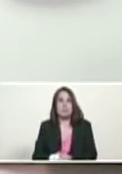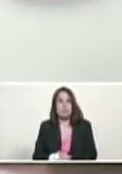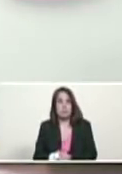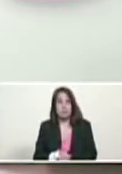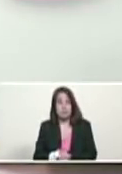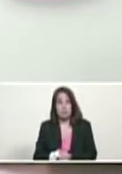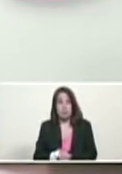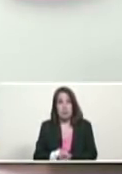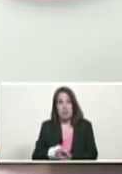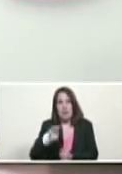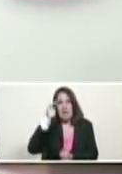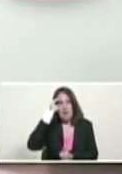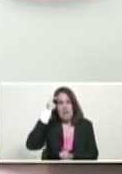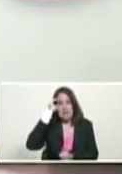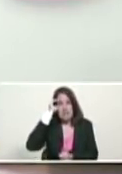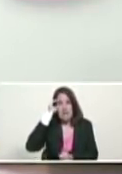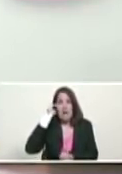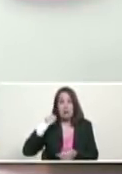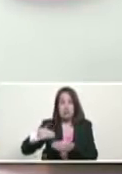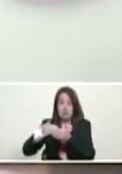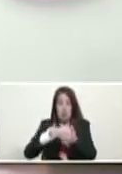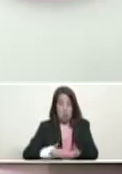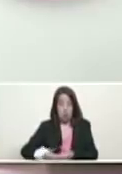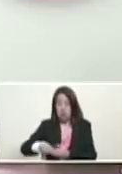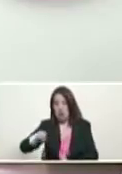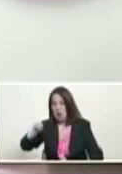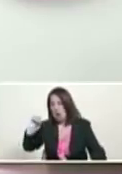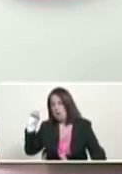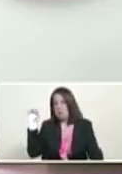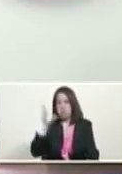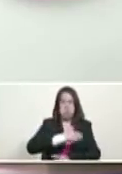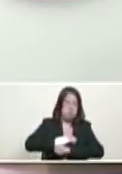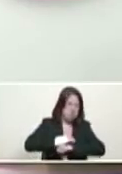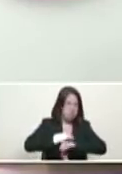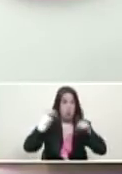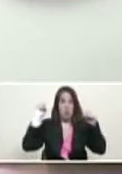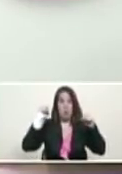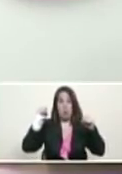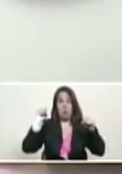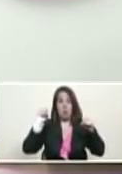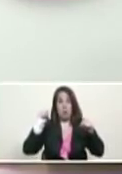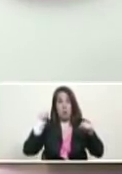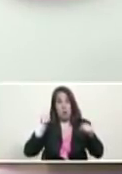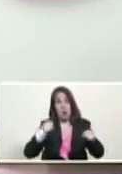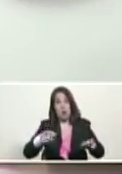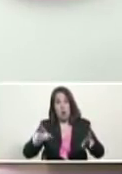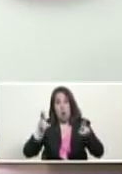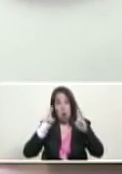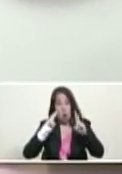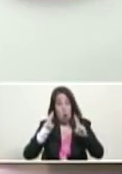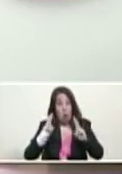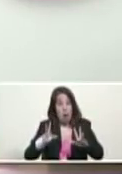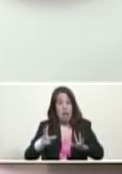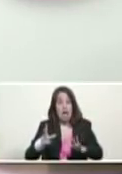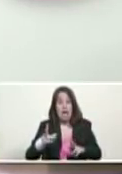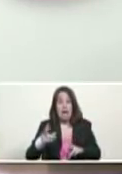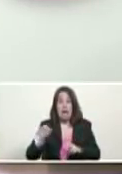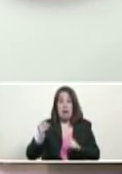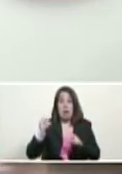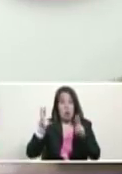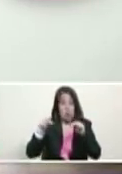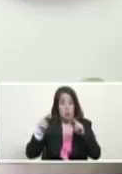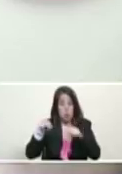El día que los gringos lancen las bombas, cosa que no va a suceder, no van a hacer bombas solo matachavistas, patriotas,